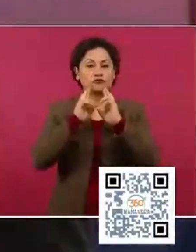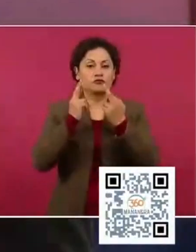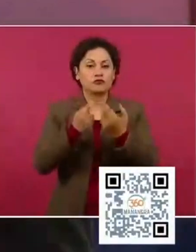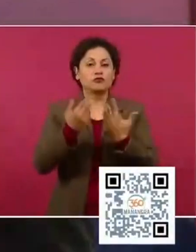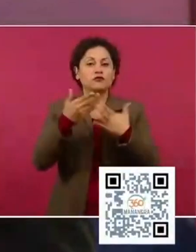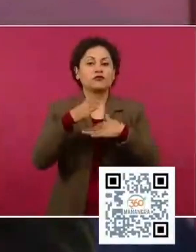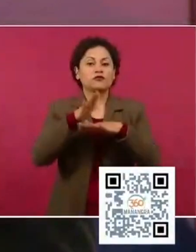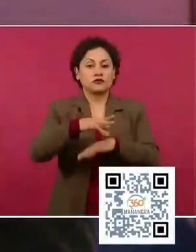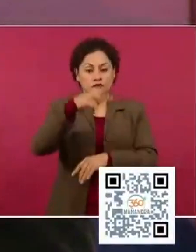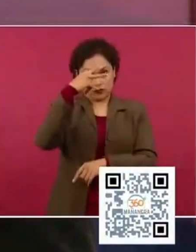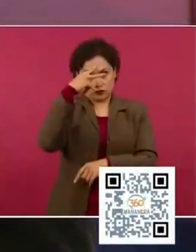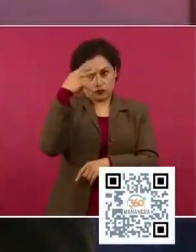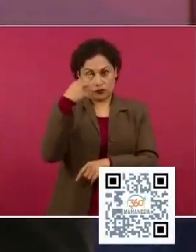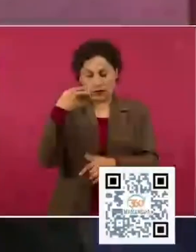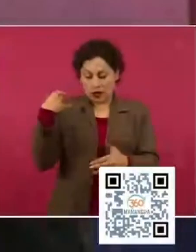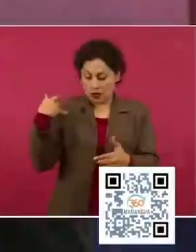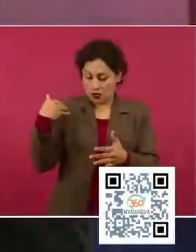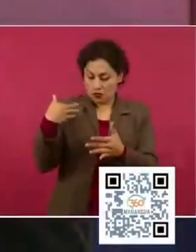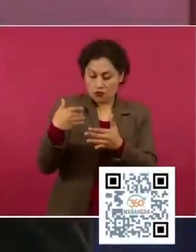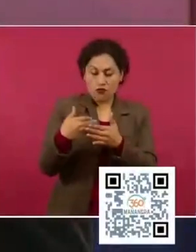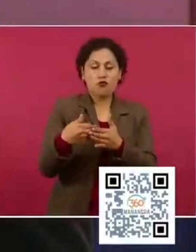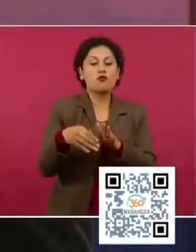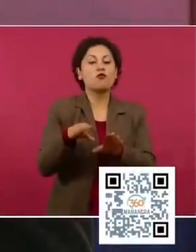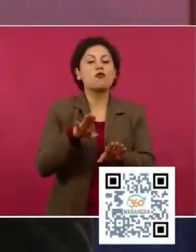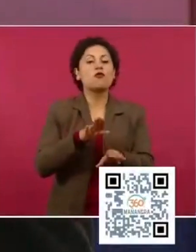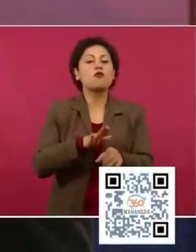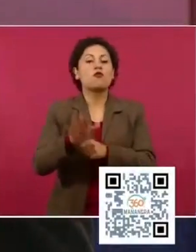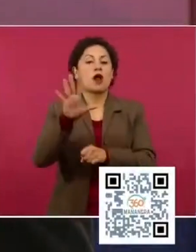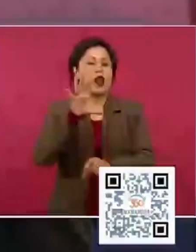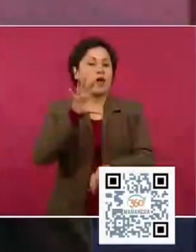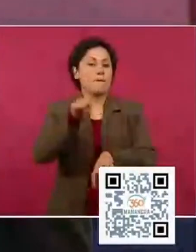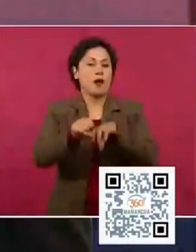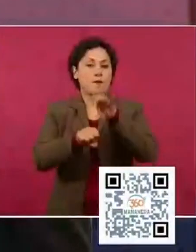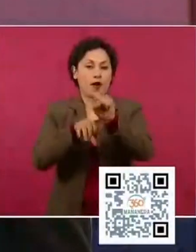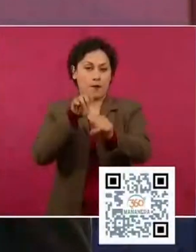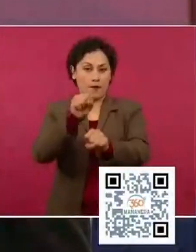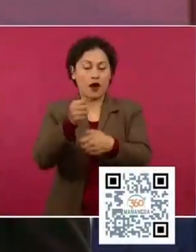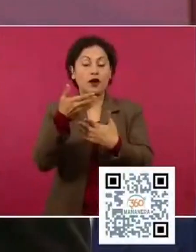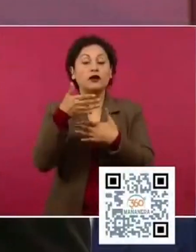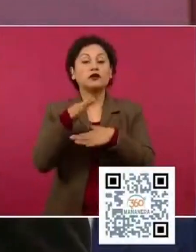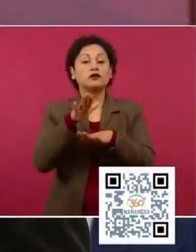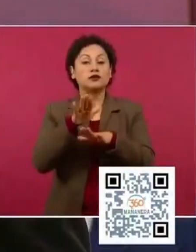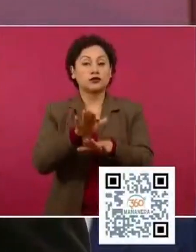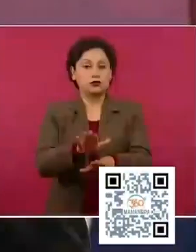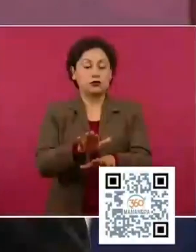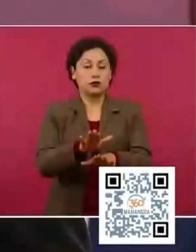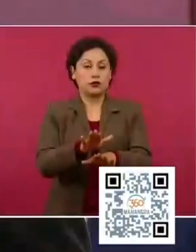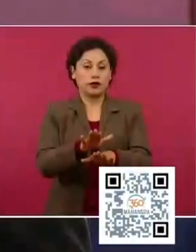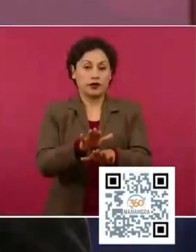se ha logrado por parte de México el esfuerzo inmenso que se está haciendo por contener